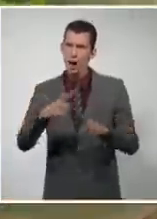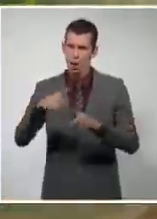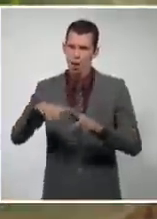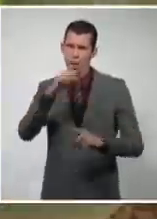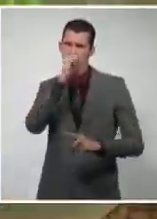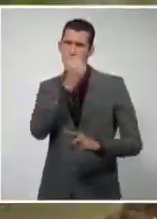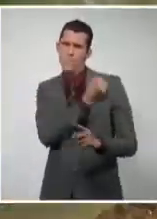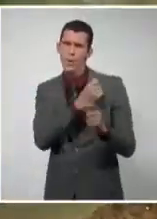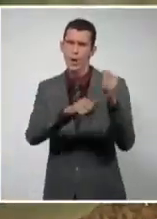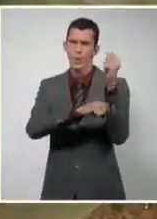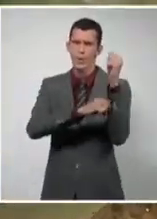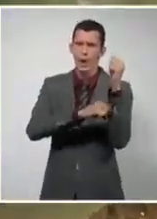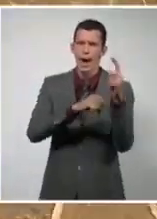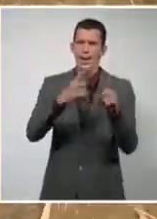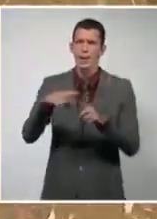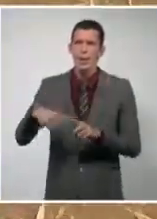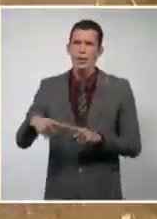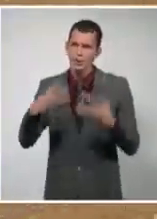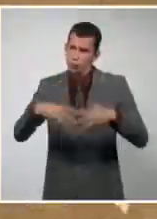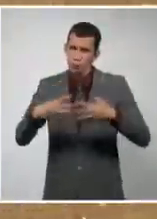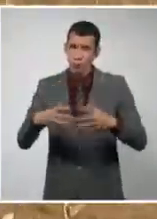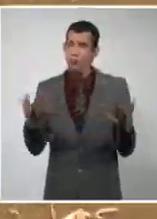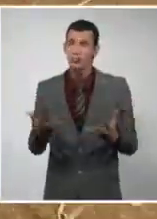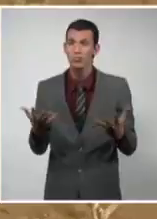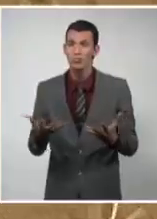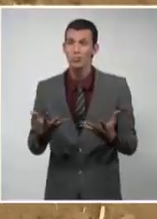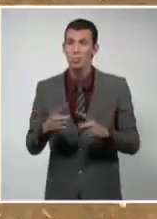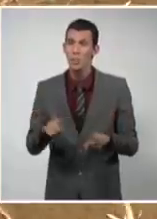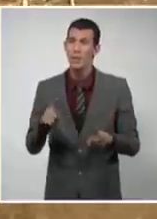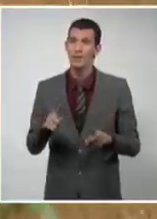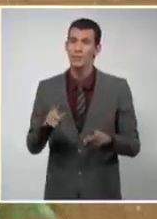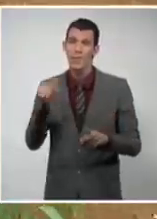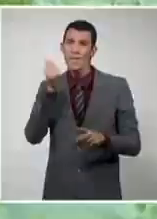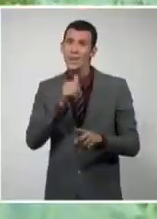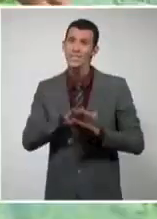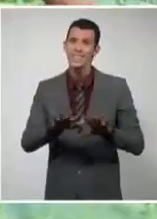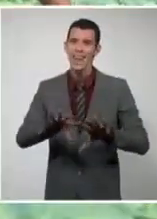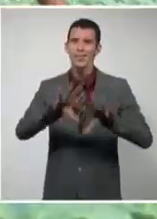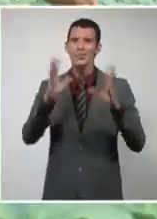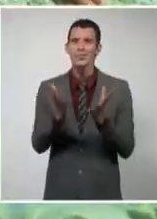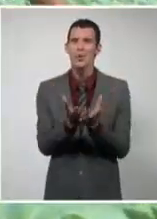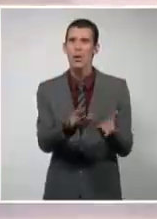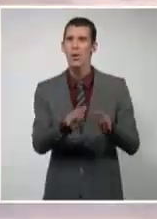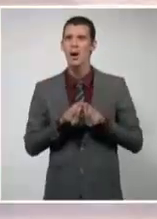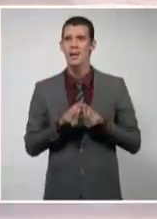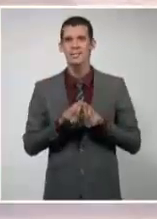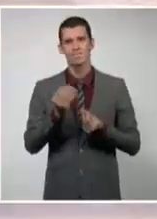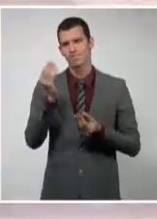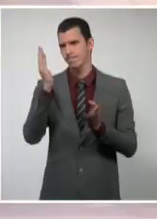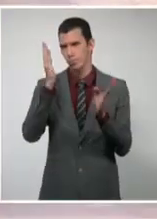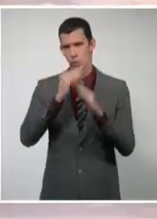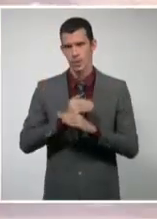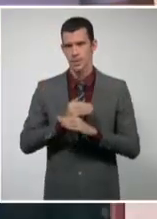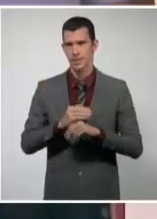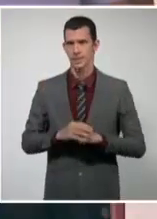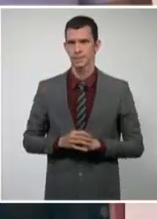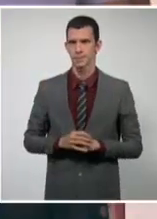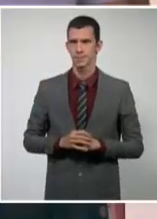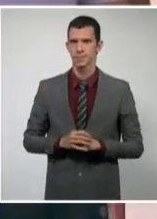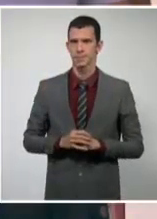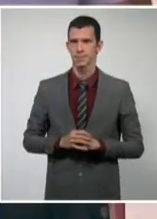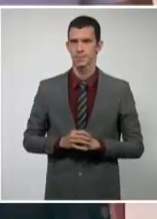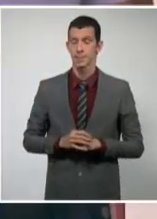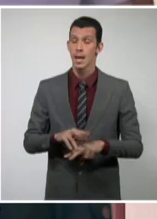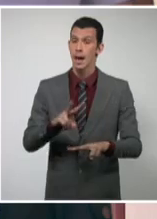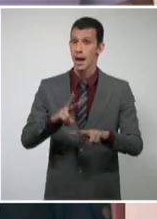la falta de materias primas, ve mermada su capacidad de abastecer de manera suficiente el mercado nacional. En el caso de La Habana, con más de 2 millones